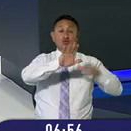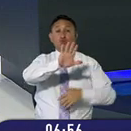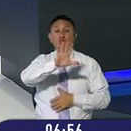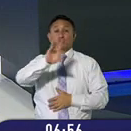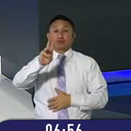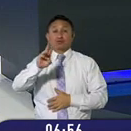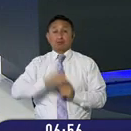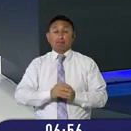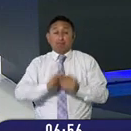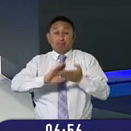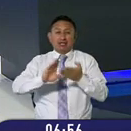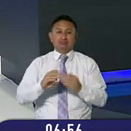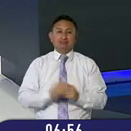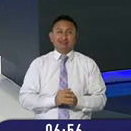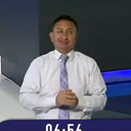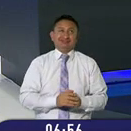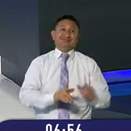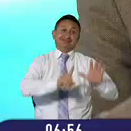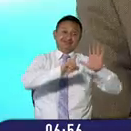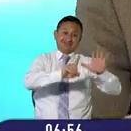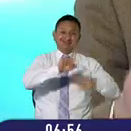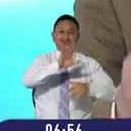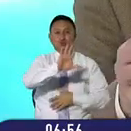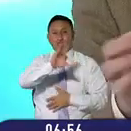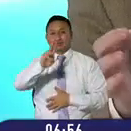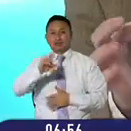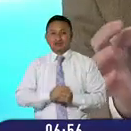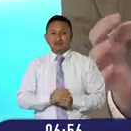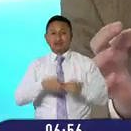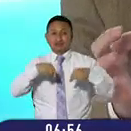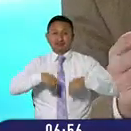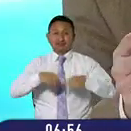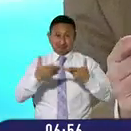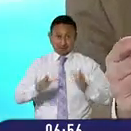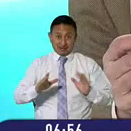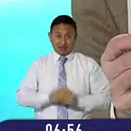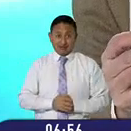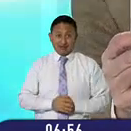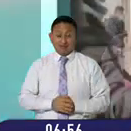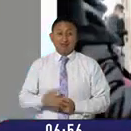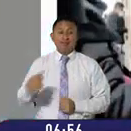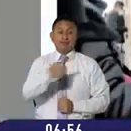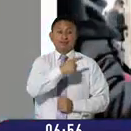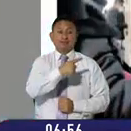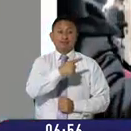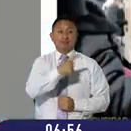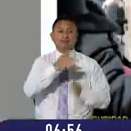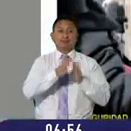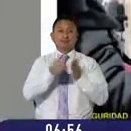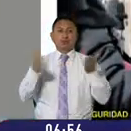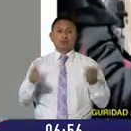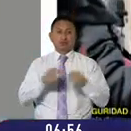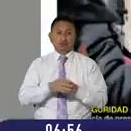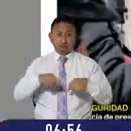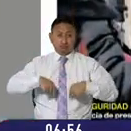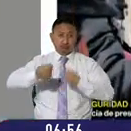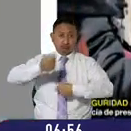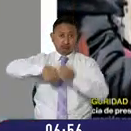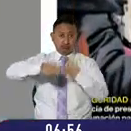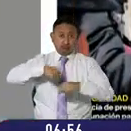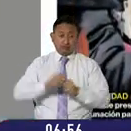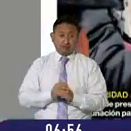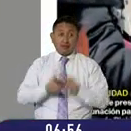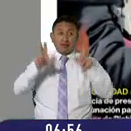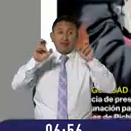6:56 en la mañana, Diario del Comercio ha llegado ya a nuestra mesa de trabajo. La edición impresa del Diario del Comercio, que está circulando en el país, tiene títulos